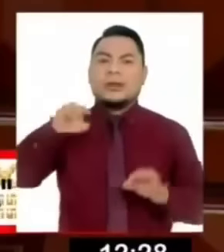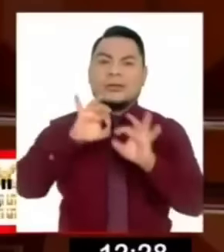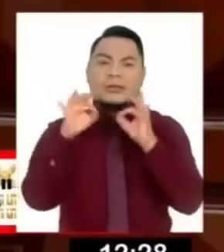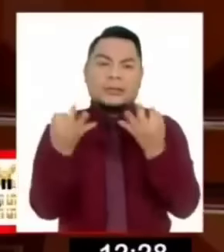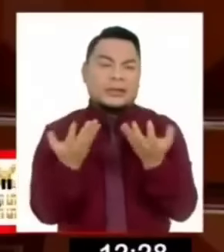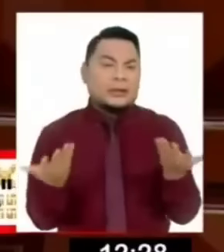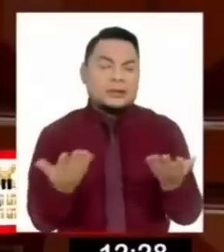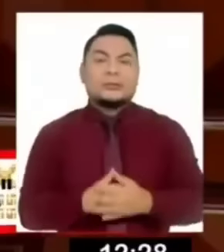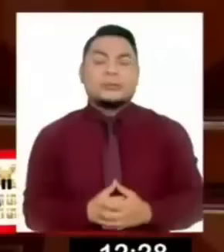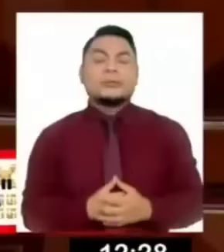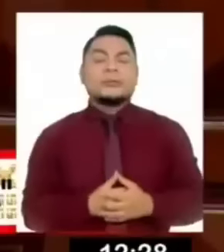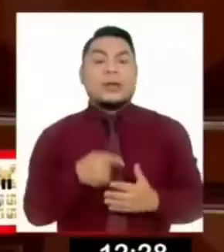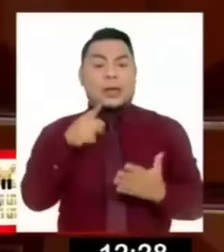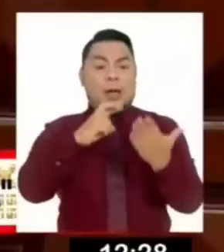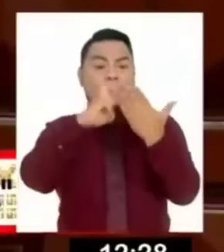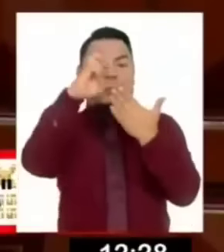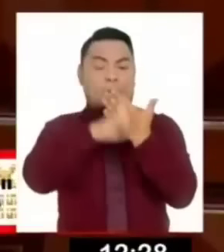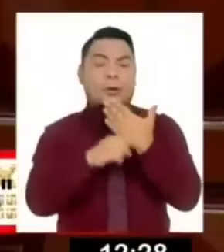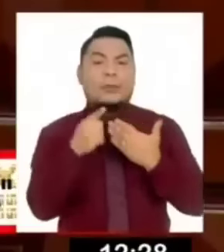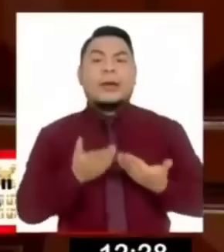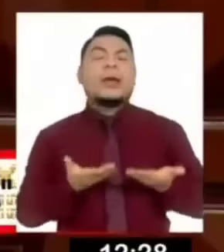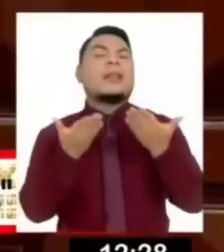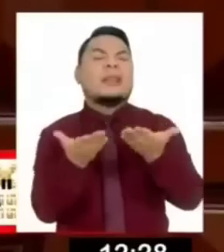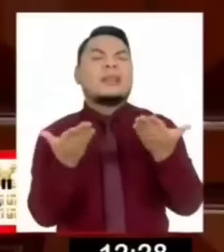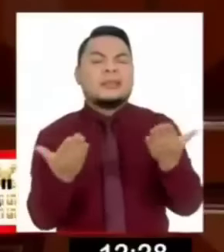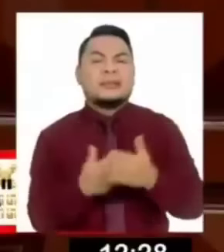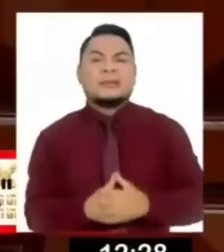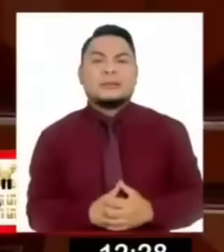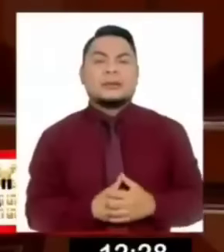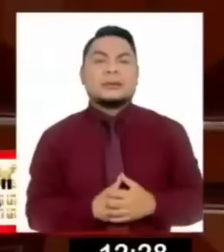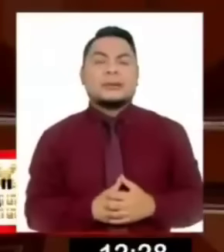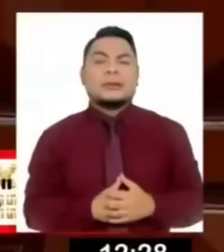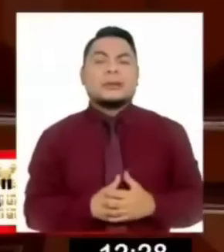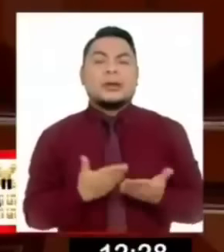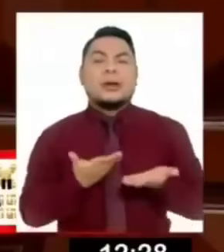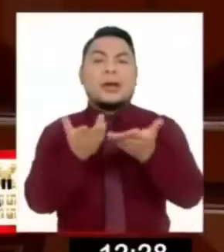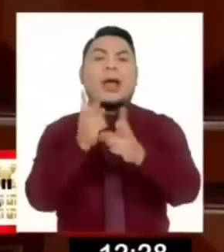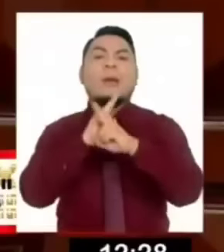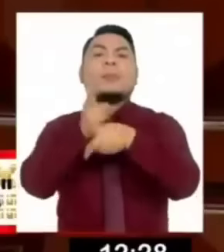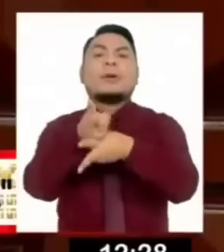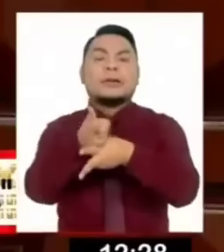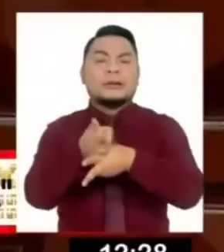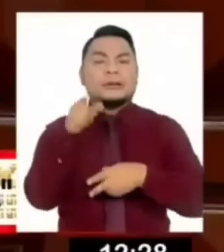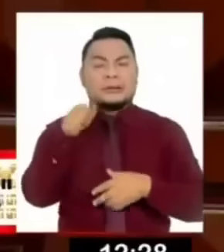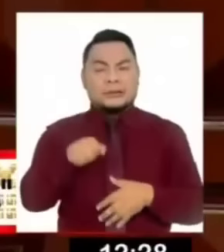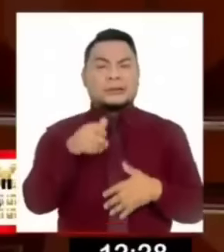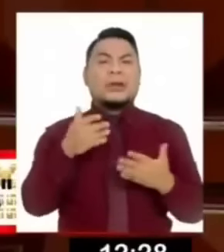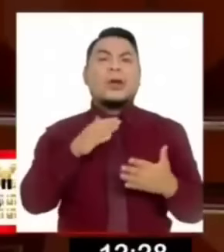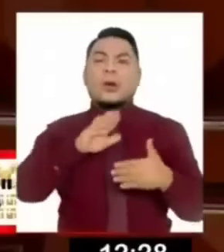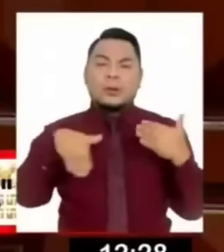familiar. Los programas de facilidades de crédito realizados de